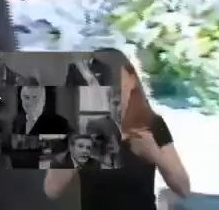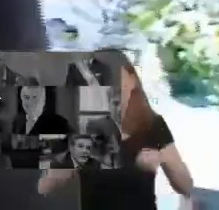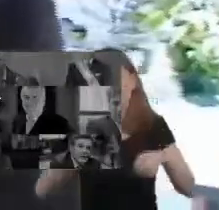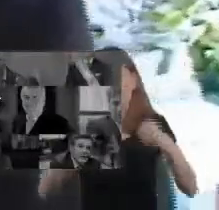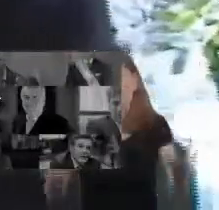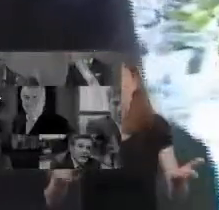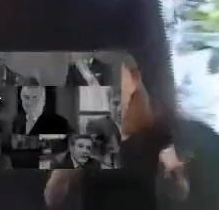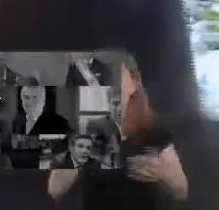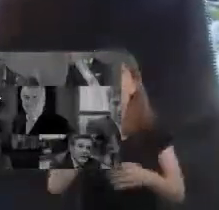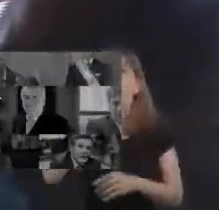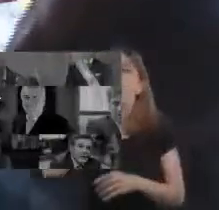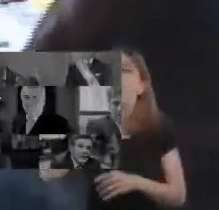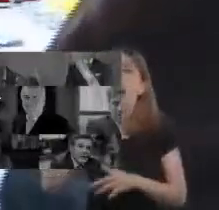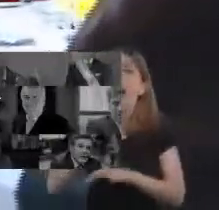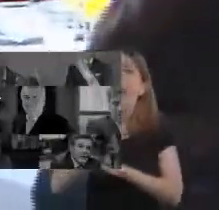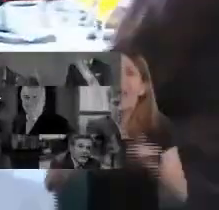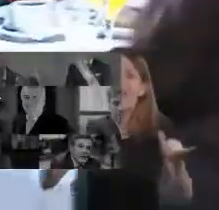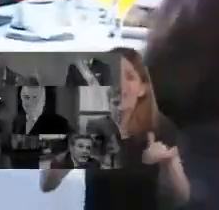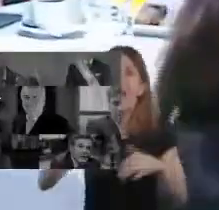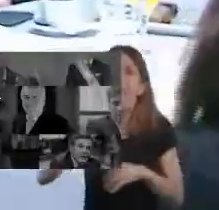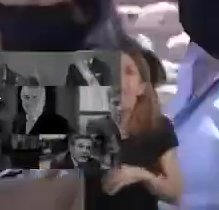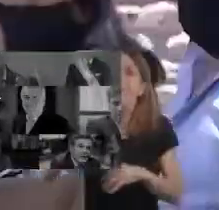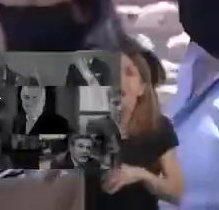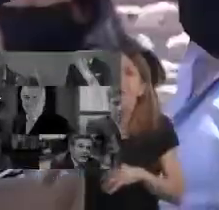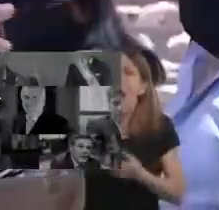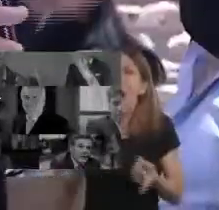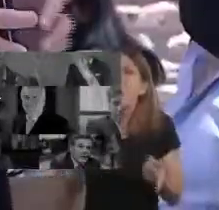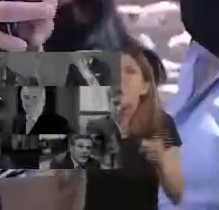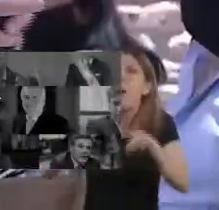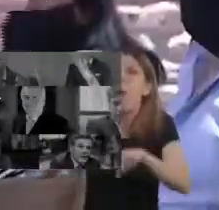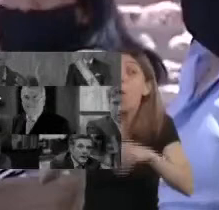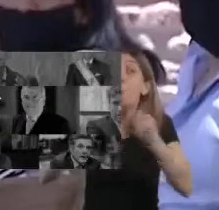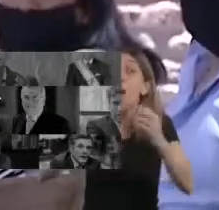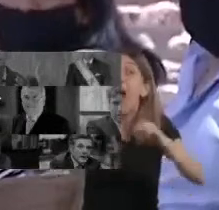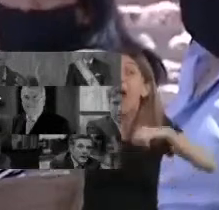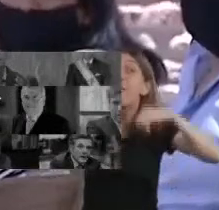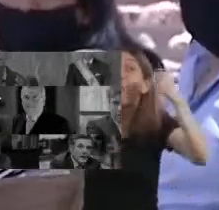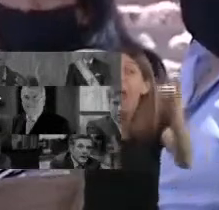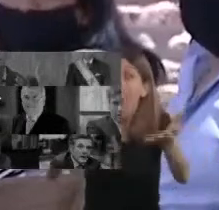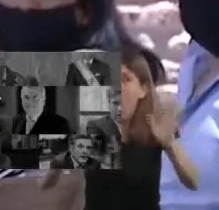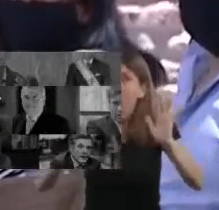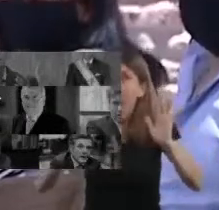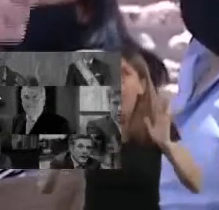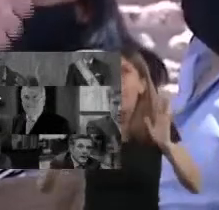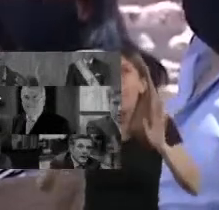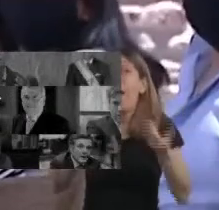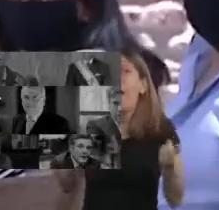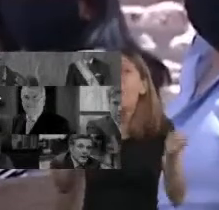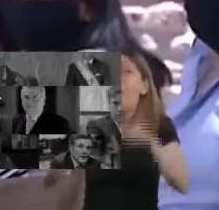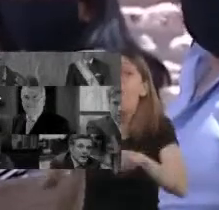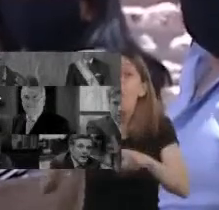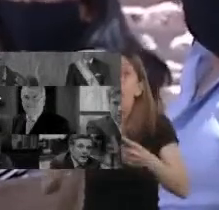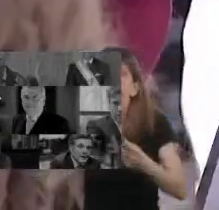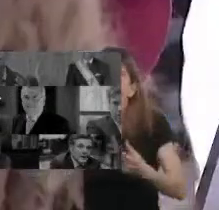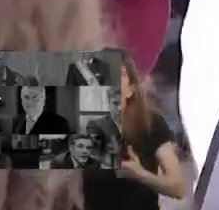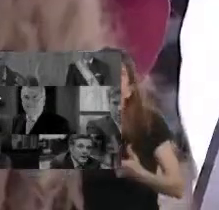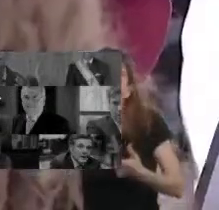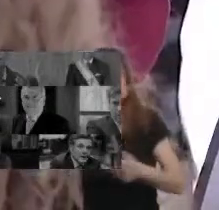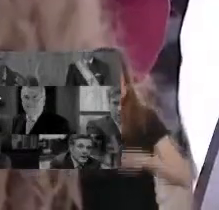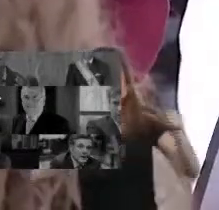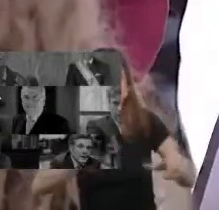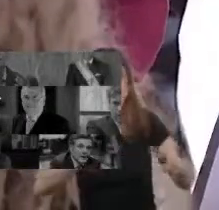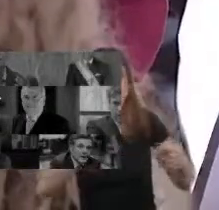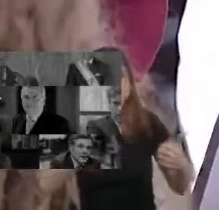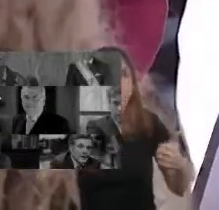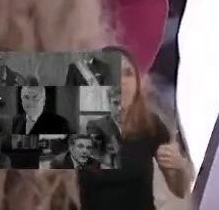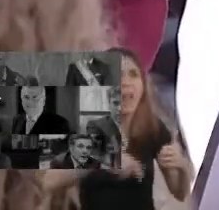yo decía vamos a volver para ser mejores, vamos a volver para que quien se queda en la calle no